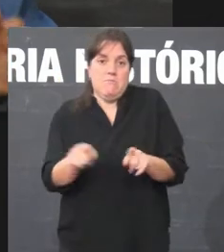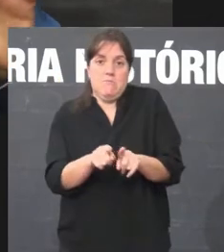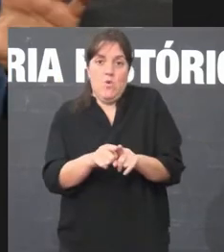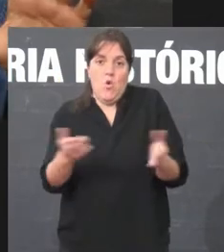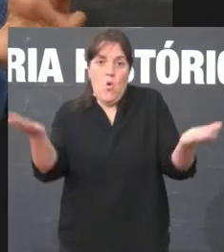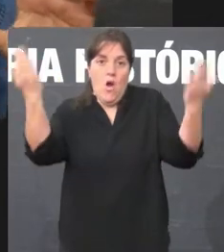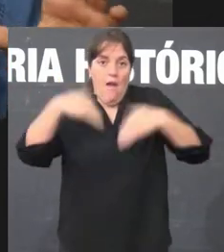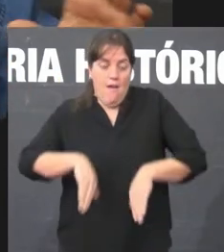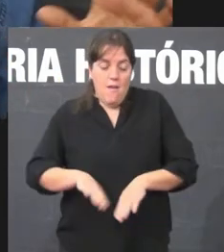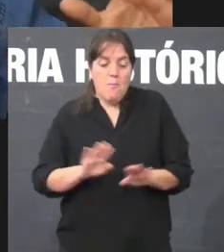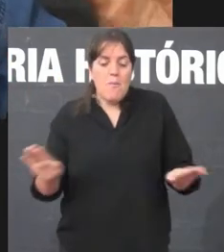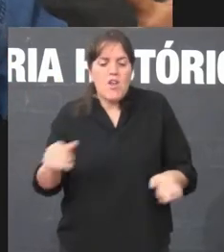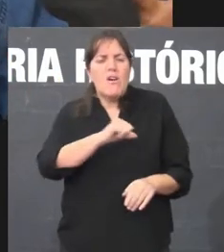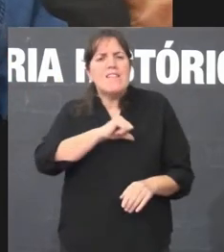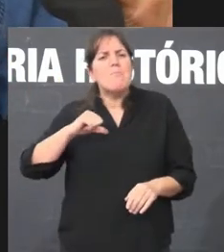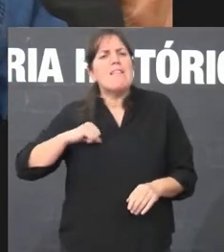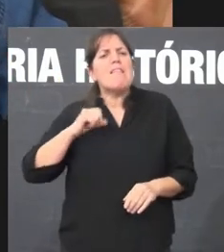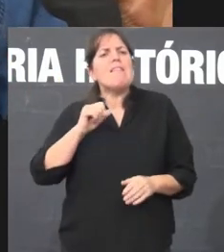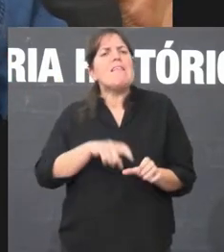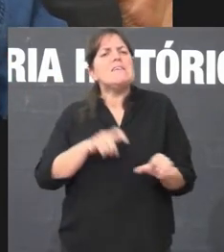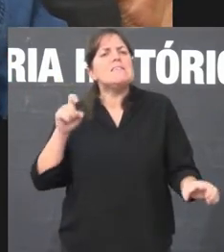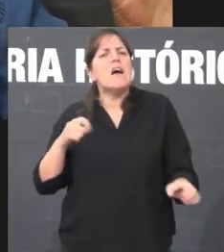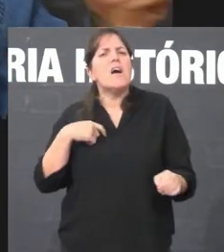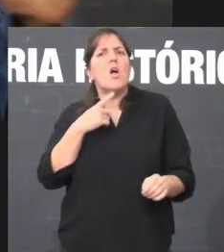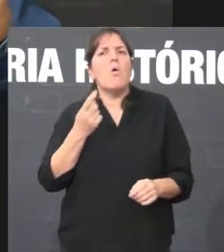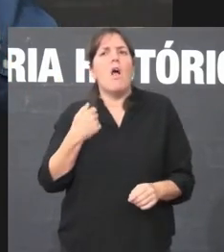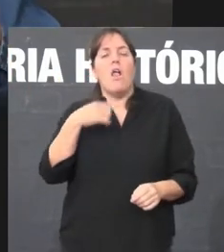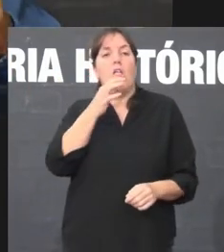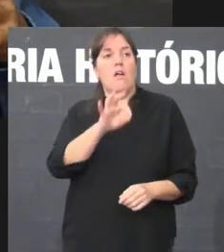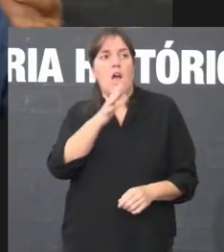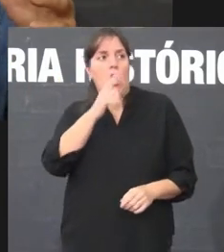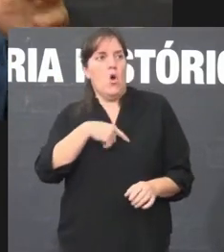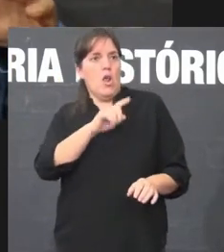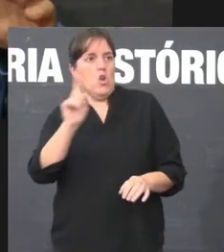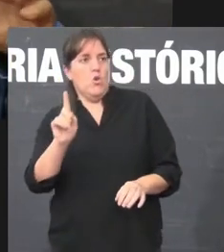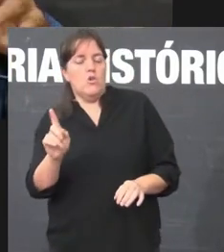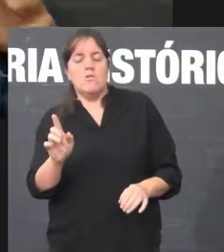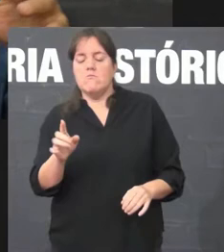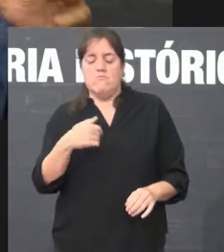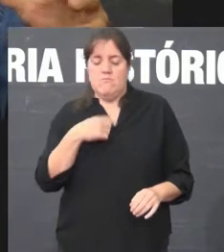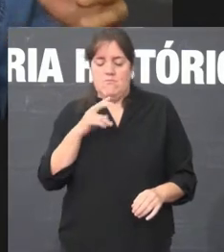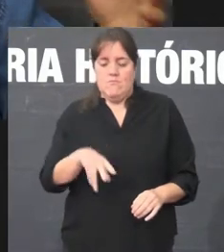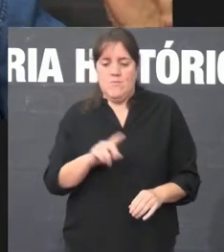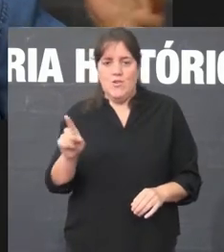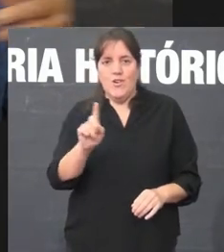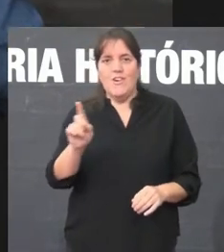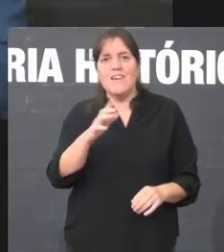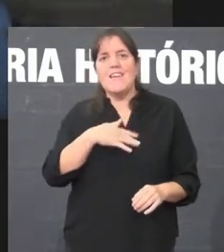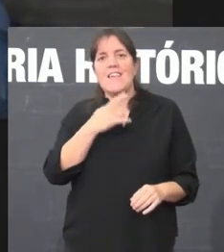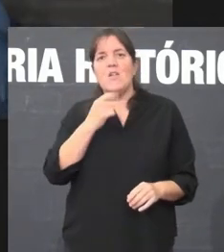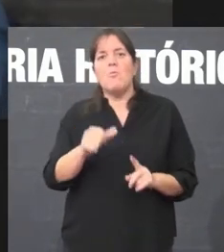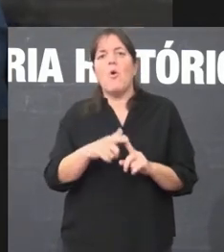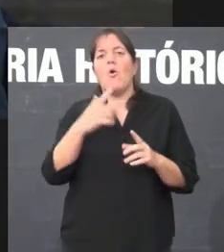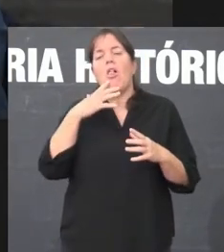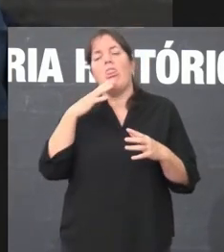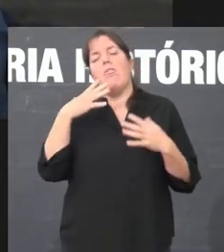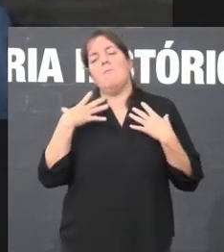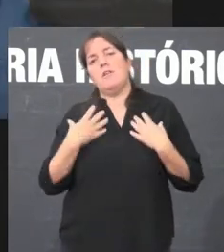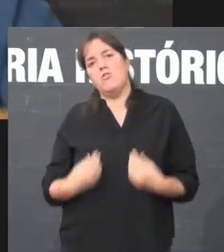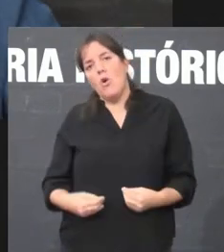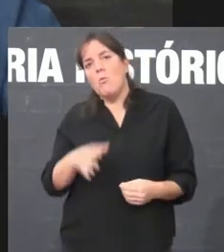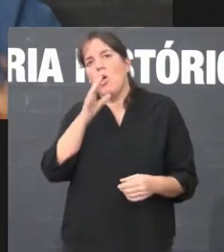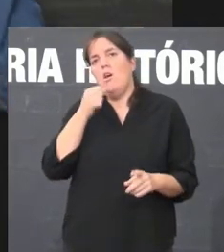ningún independentista dejará de serlo. Es posible que viva un tanto deprimido ante la